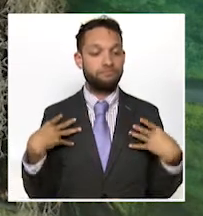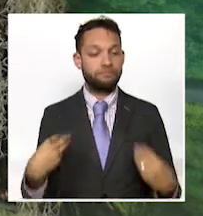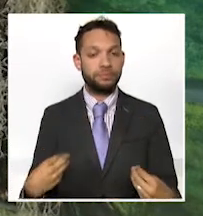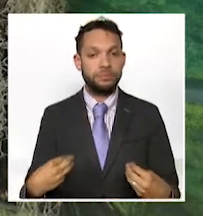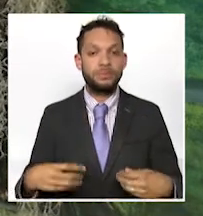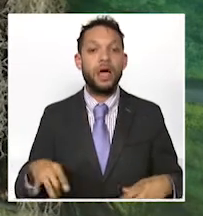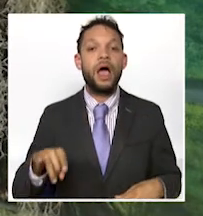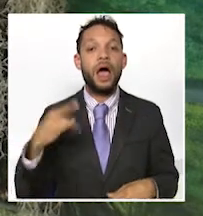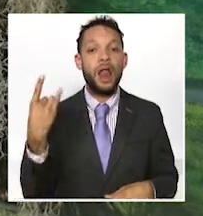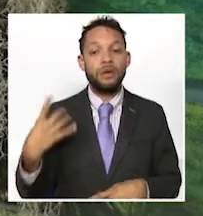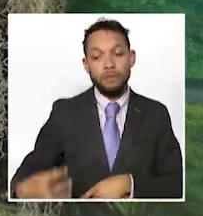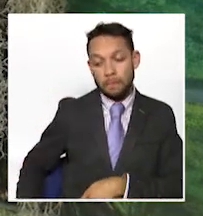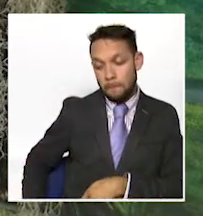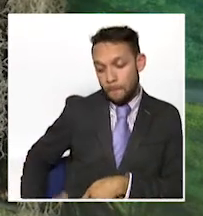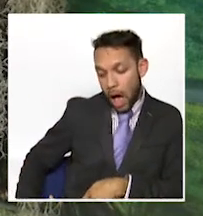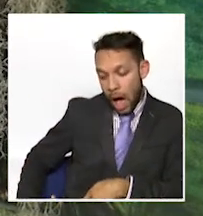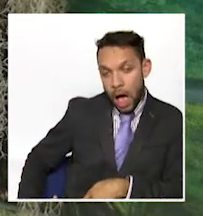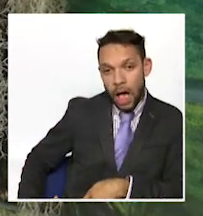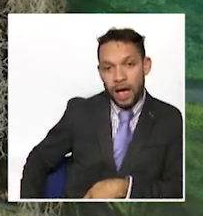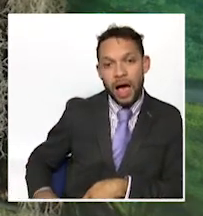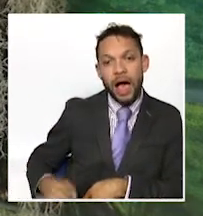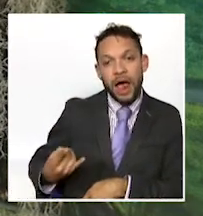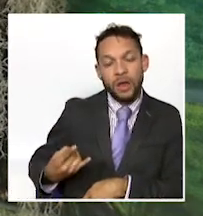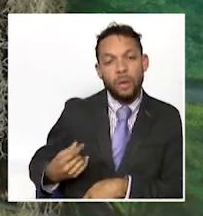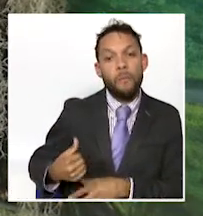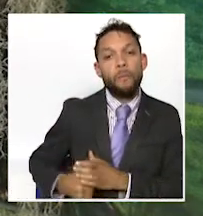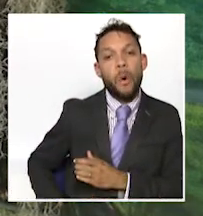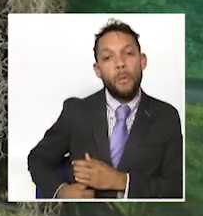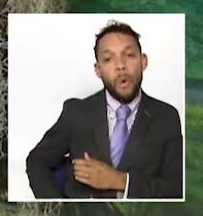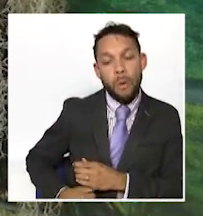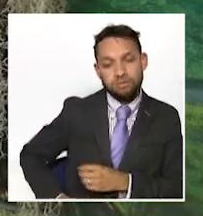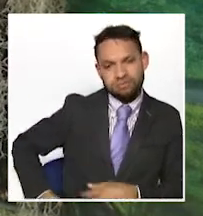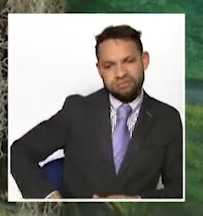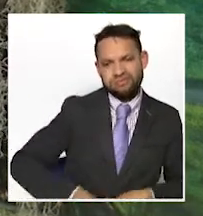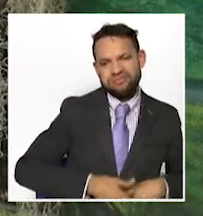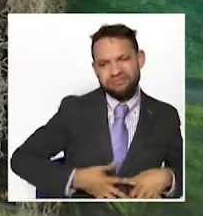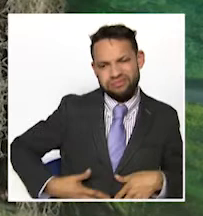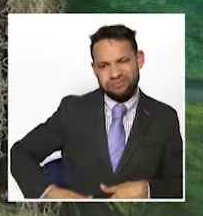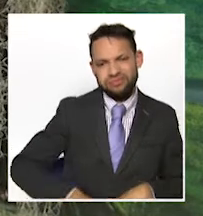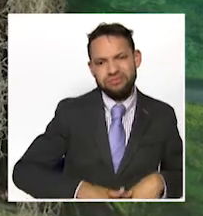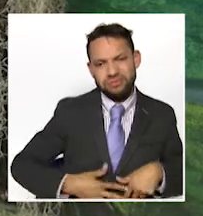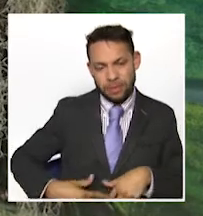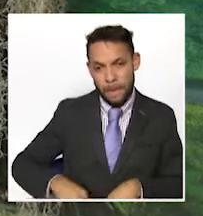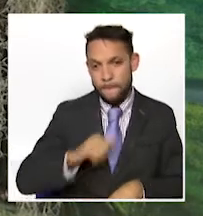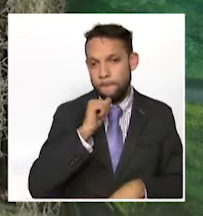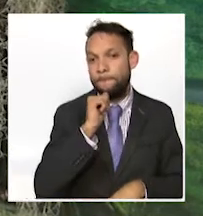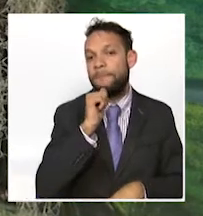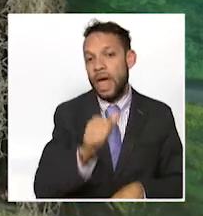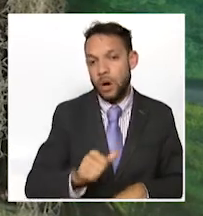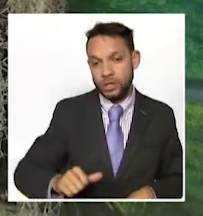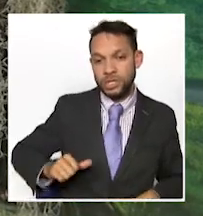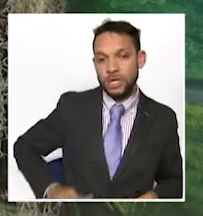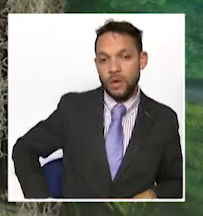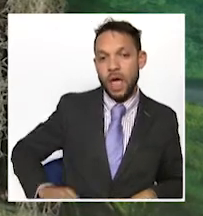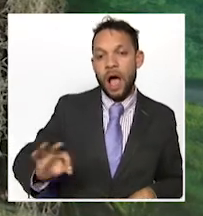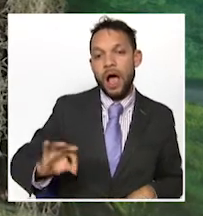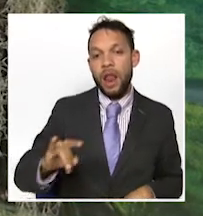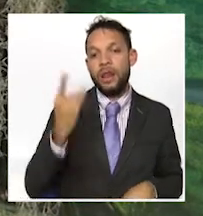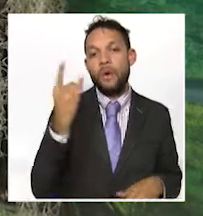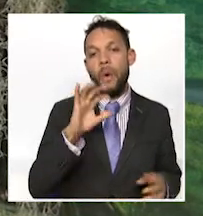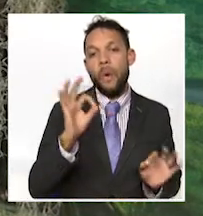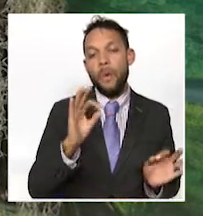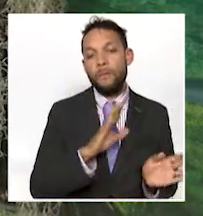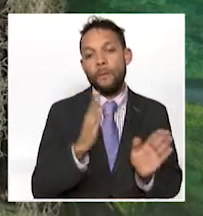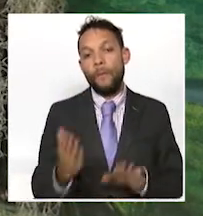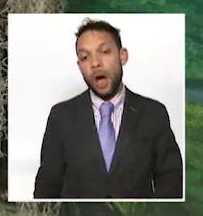que sea una apendicitis que se está perforando y se llenó el abdomen de materia fecal y le dio una peritonitis y el paciente se murió? Y